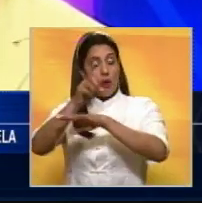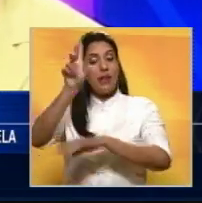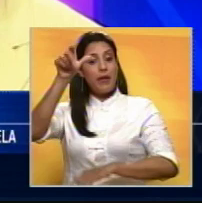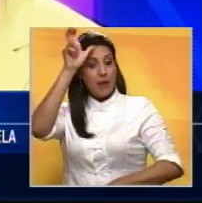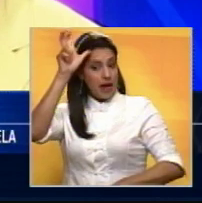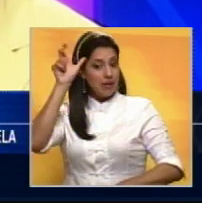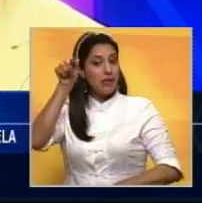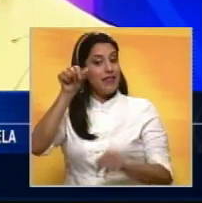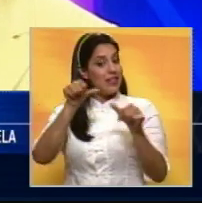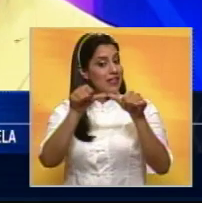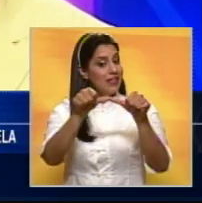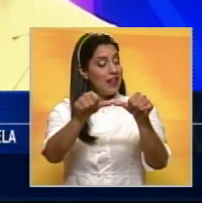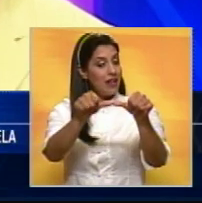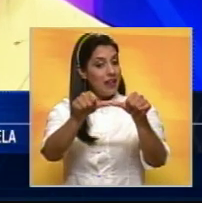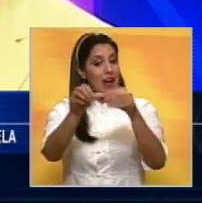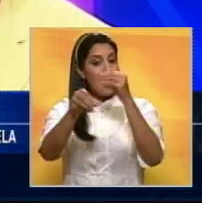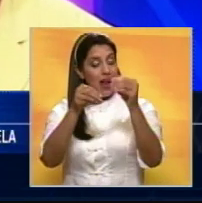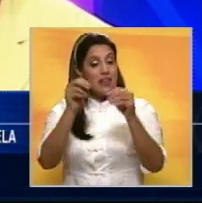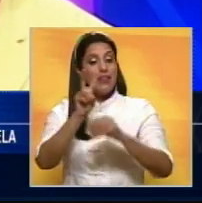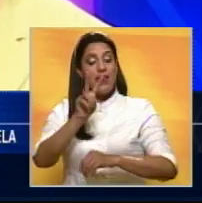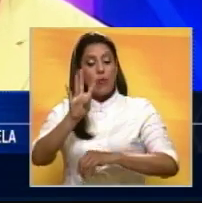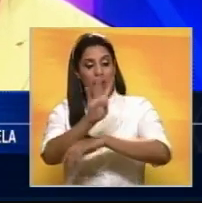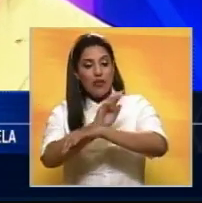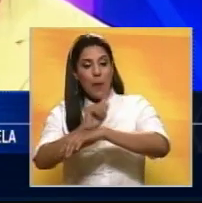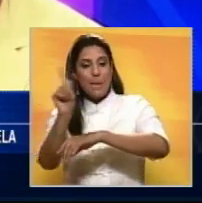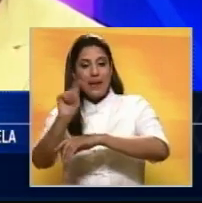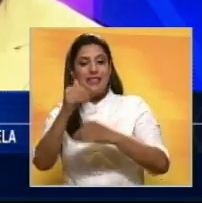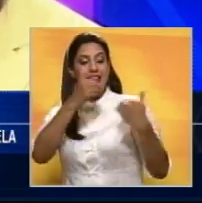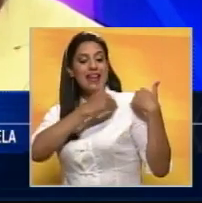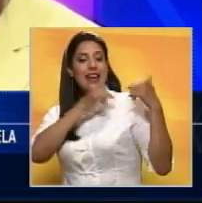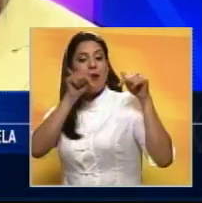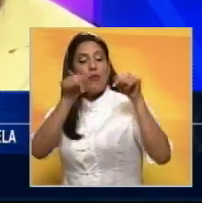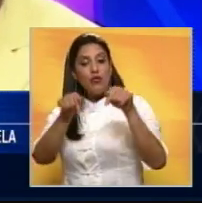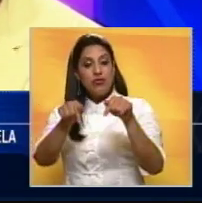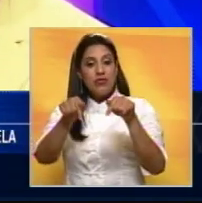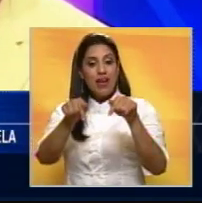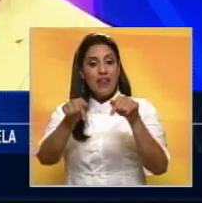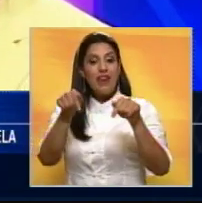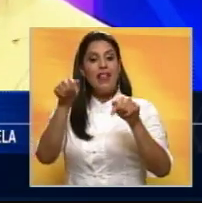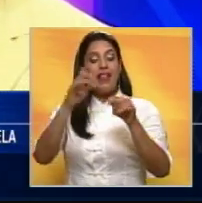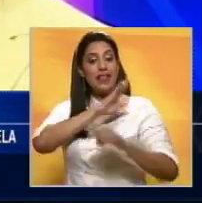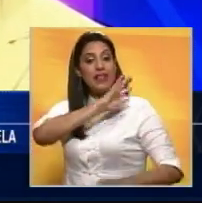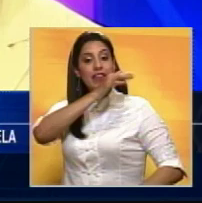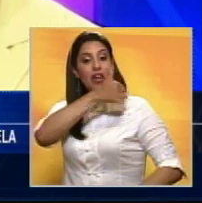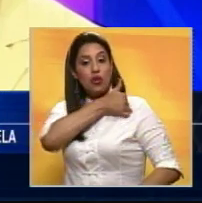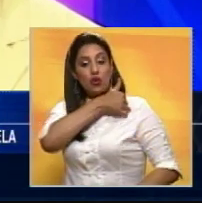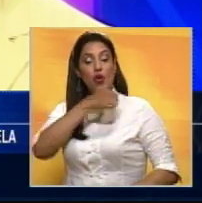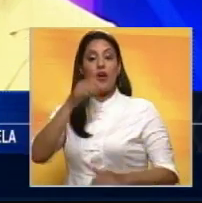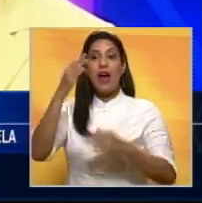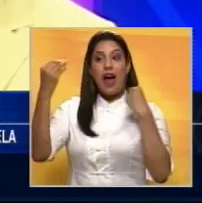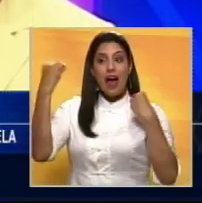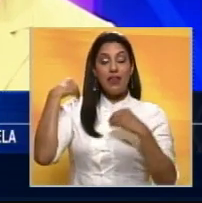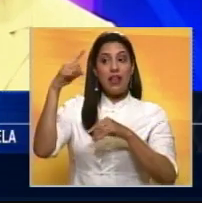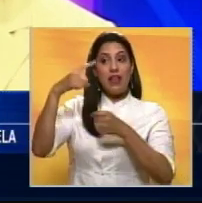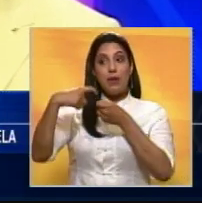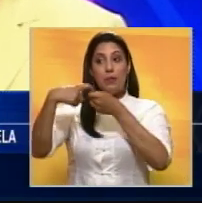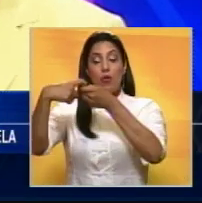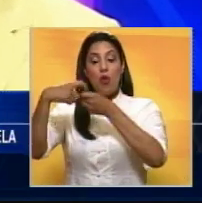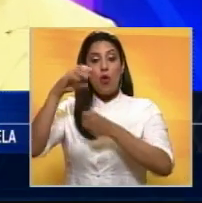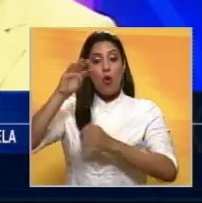tienen que permanecer durante esos 24 meses asumiendo su responsabilidad en la directiva y en las convocatorias que haga la